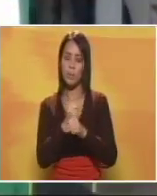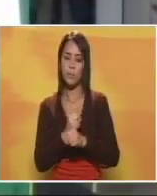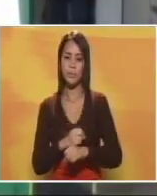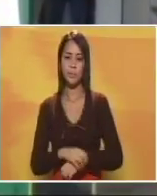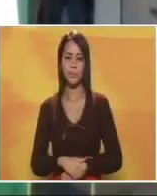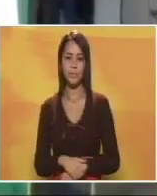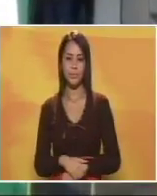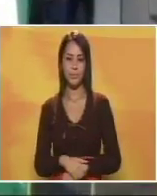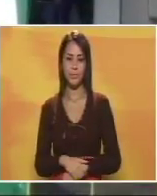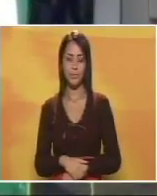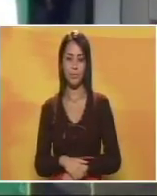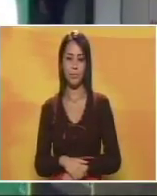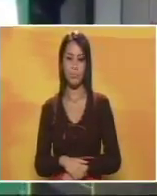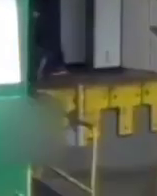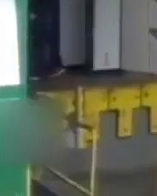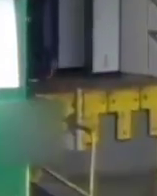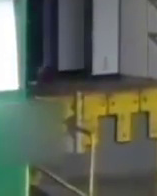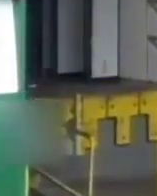trabajo.